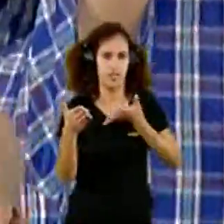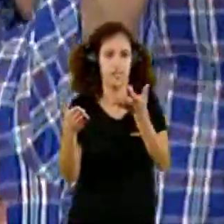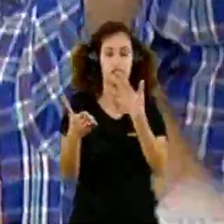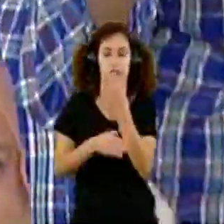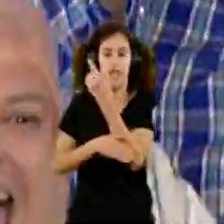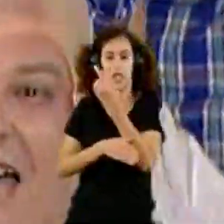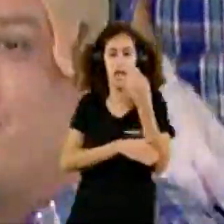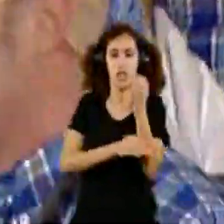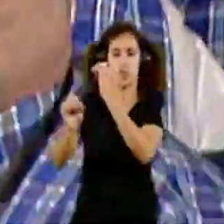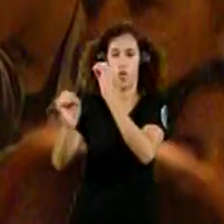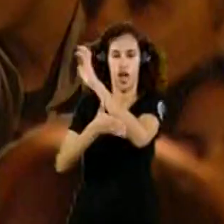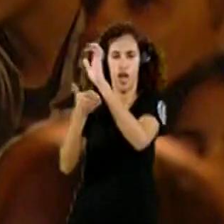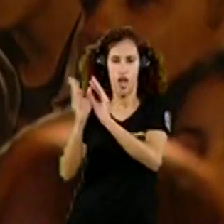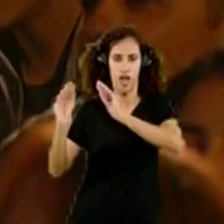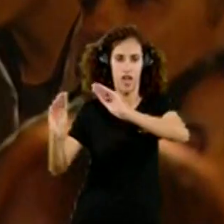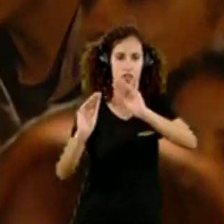mejoraría.